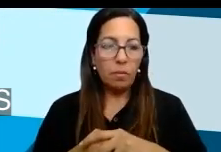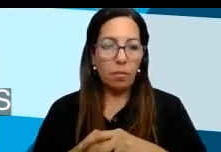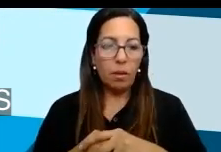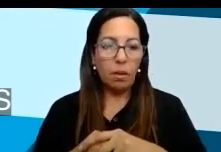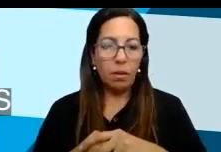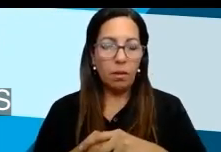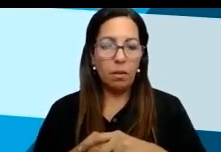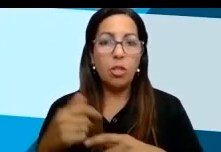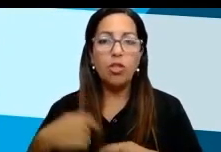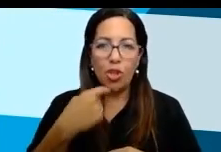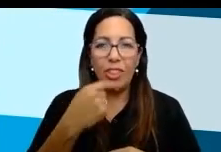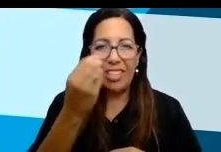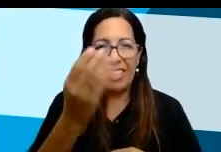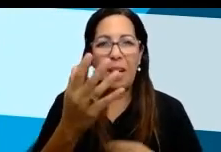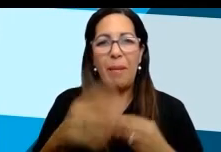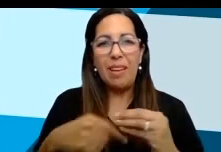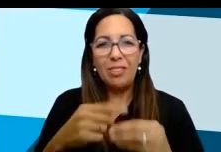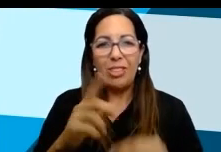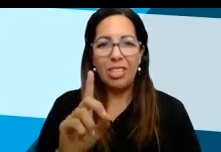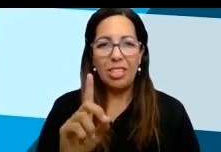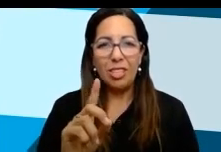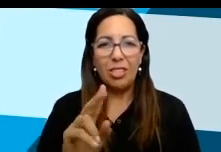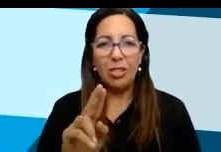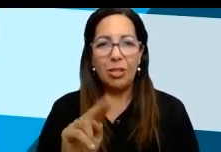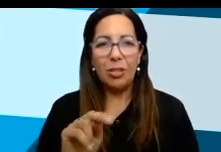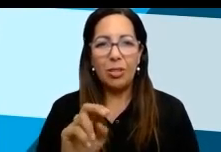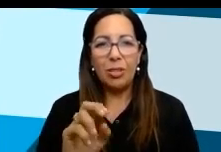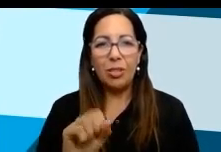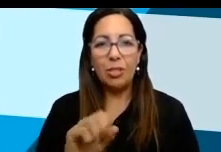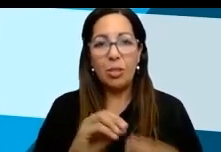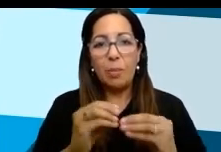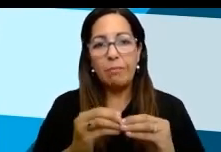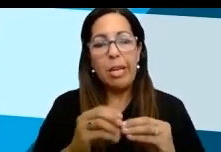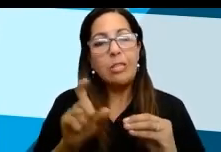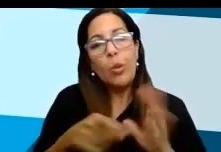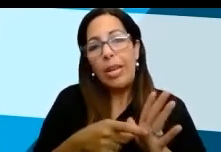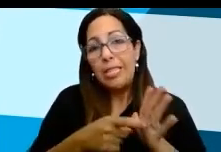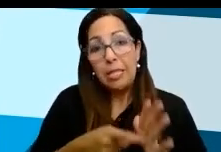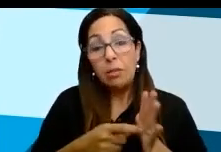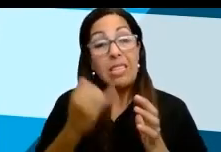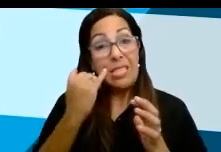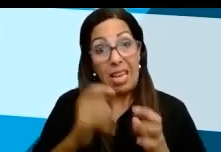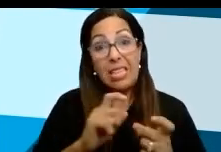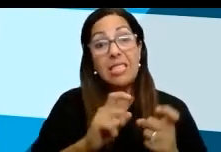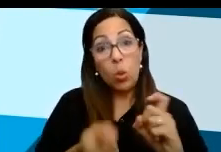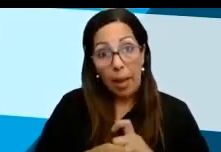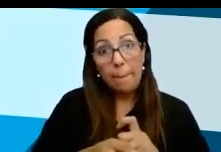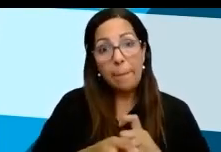Mencioné lo del DUNS number porque va a ser un requisito, y si hubiera que hacer algún cambio en el nombre, la entidad deberá hacer los